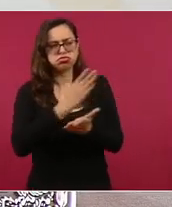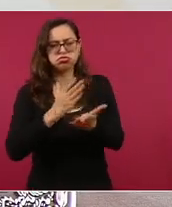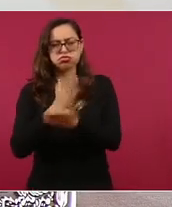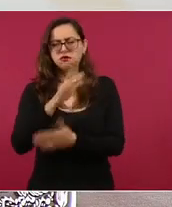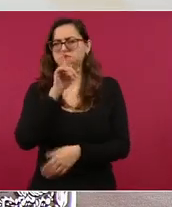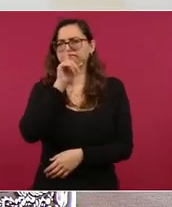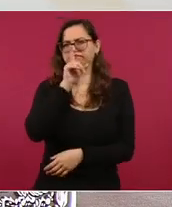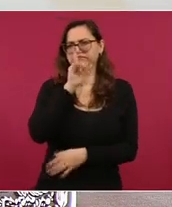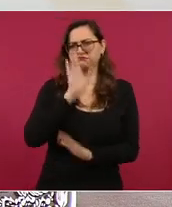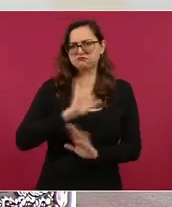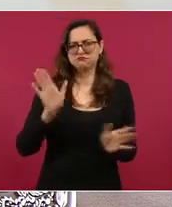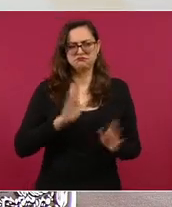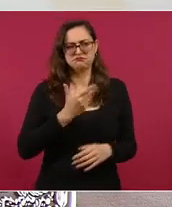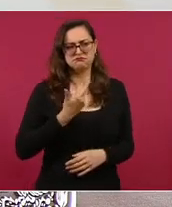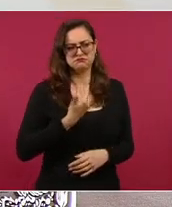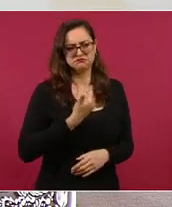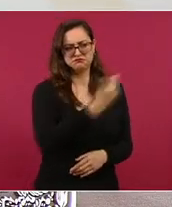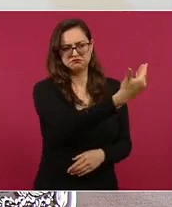bilateral,